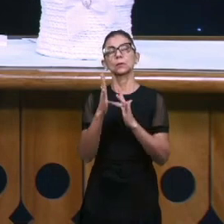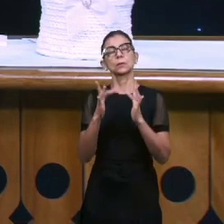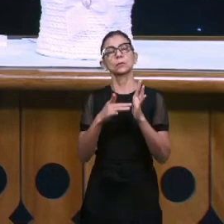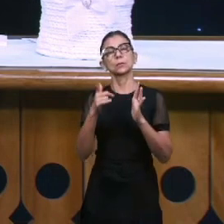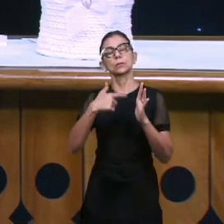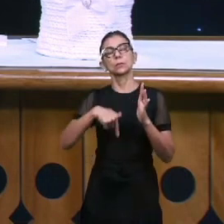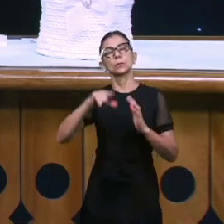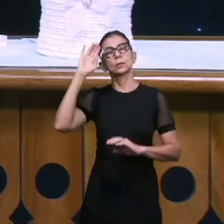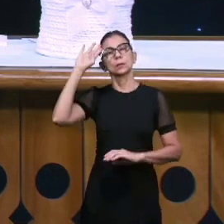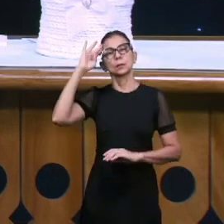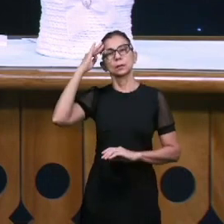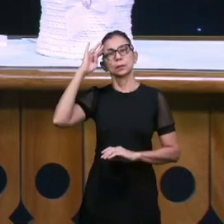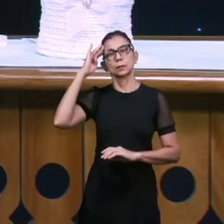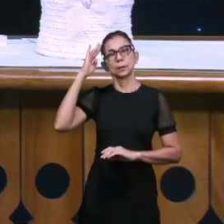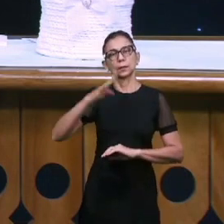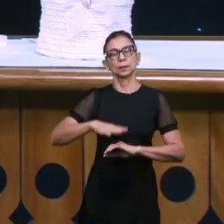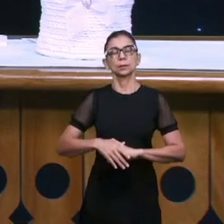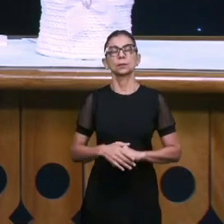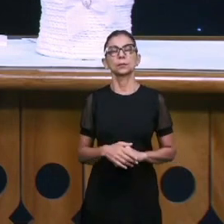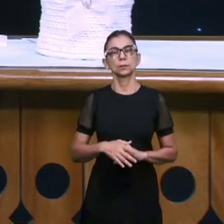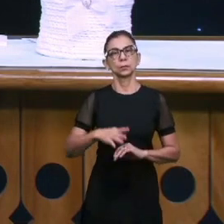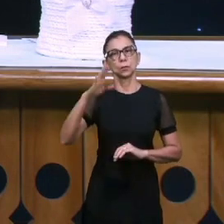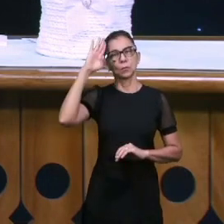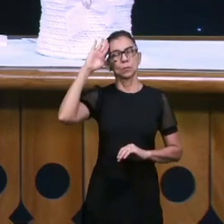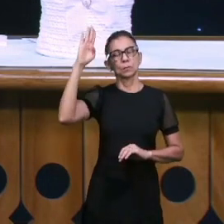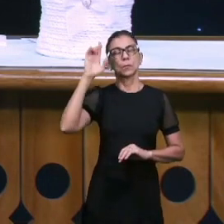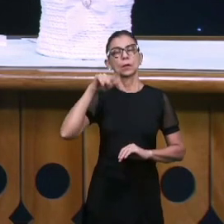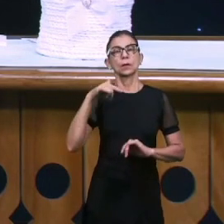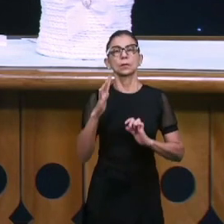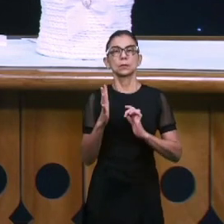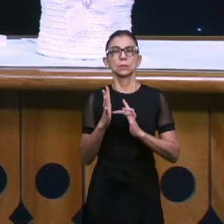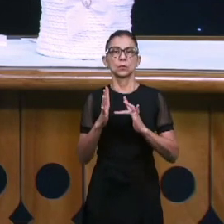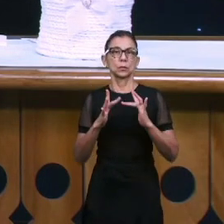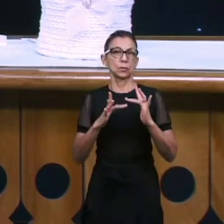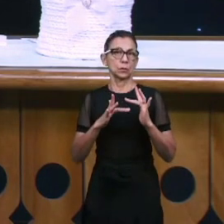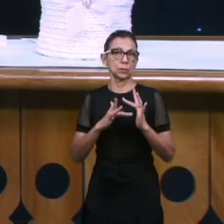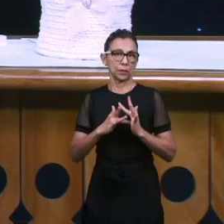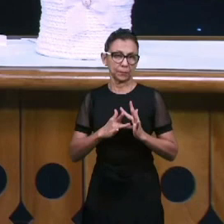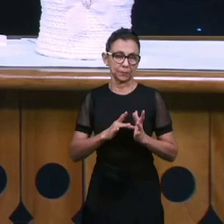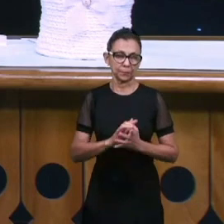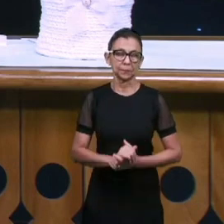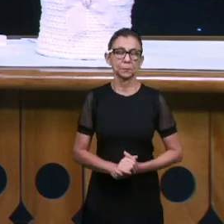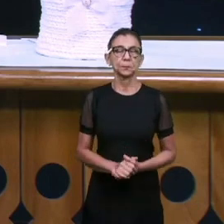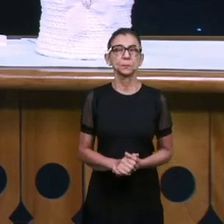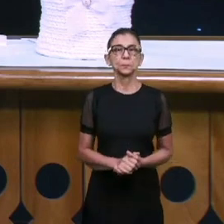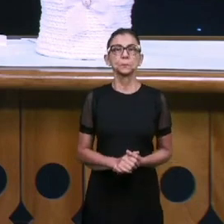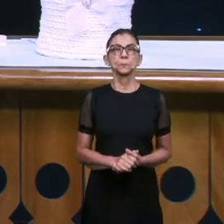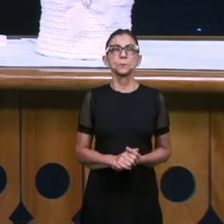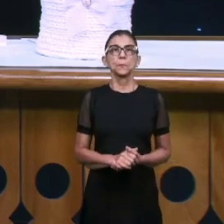entender, dice el texto de la palabra, el alimento fue dado por Josué.